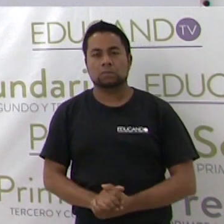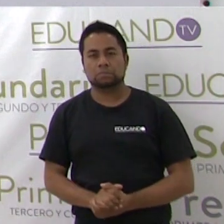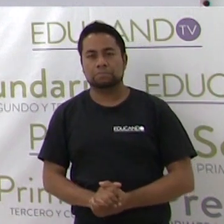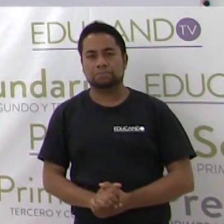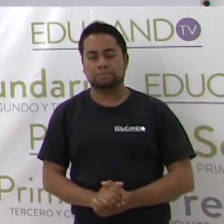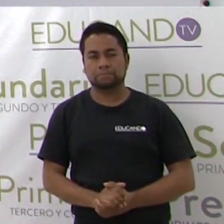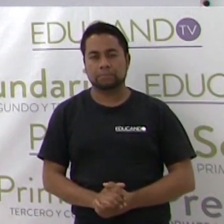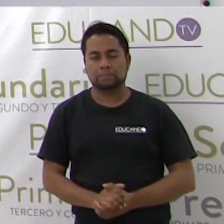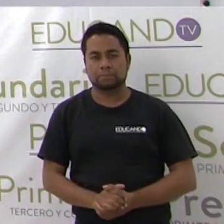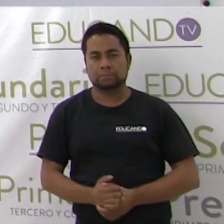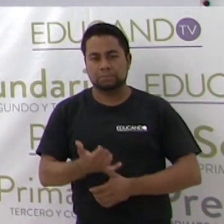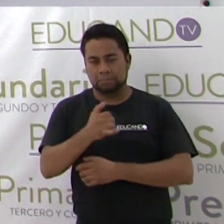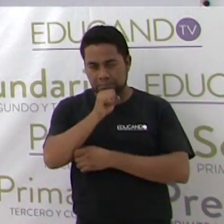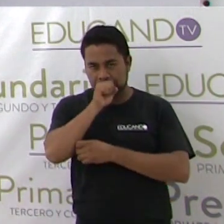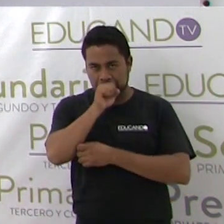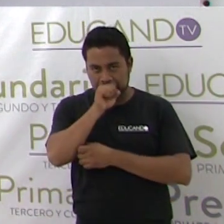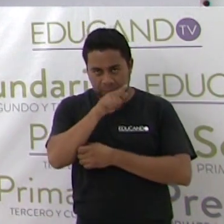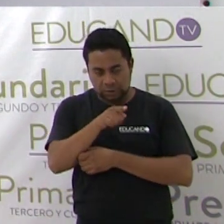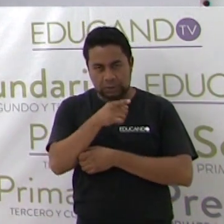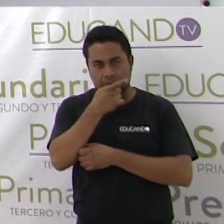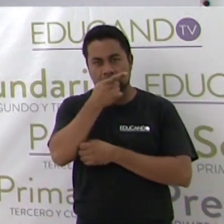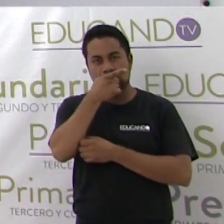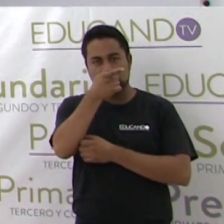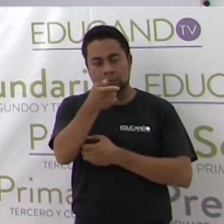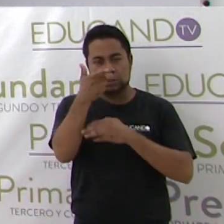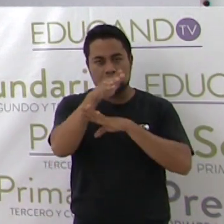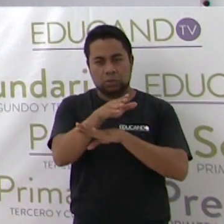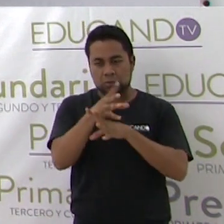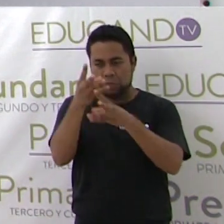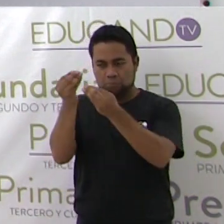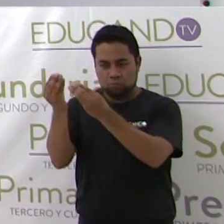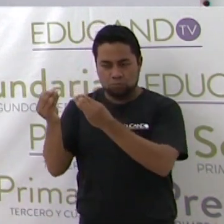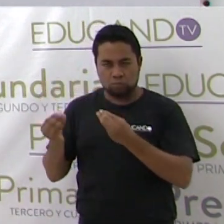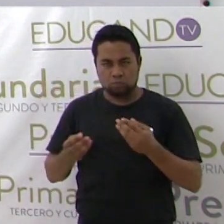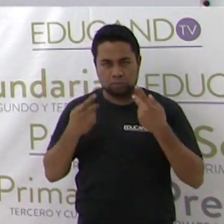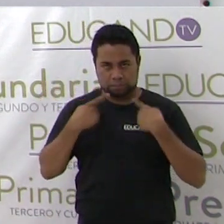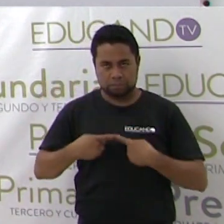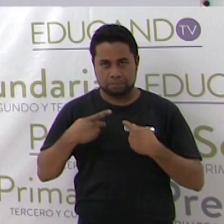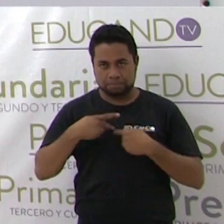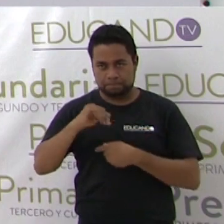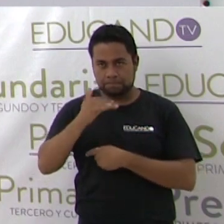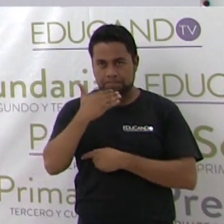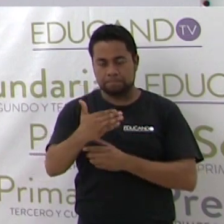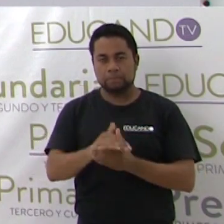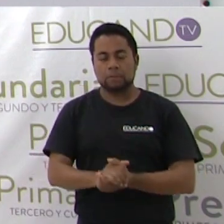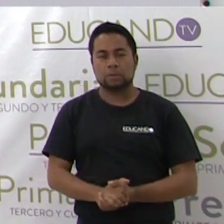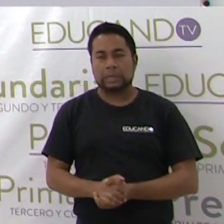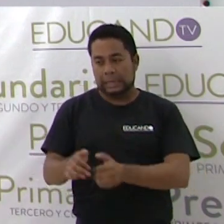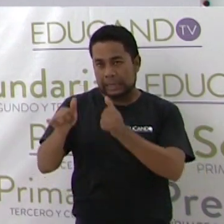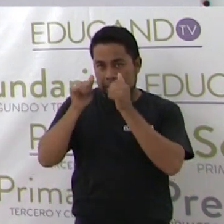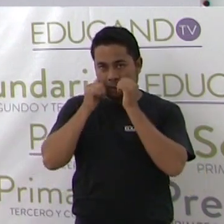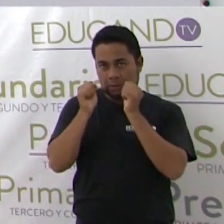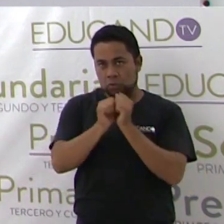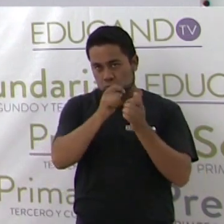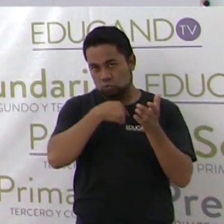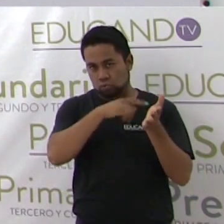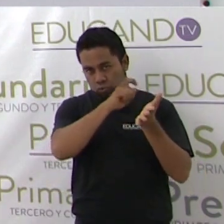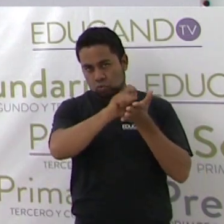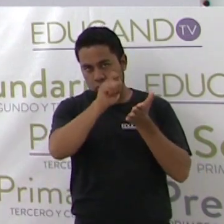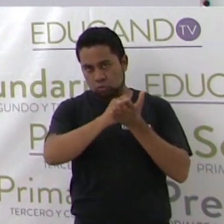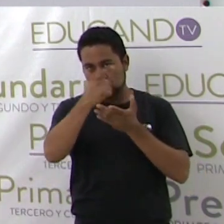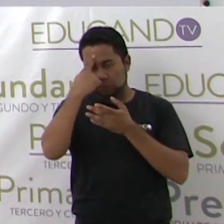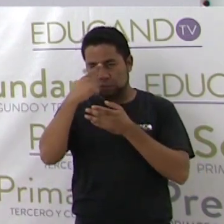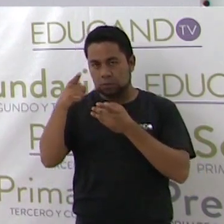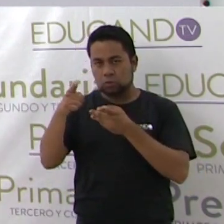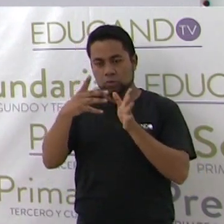bien, y también hablamos del plural, ¿sale? Atención con lo que voy a escribir para que tú lo